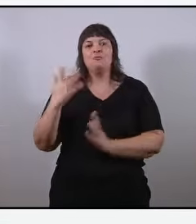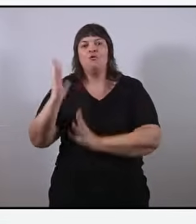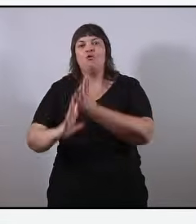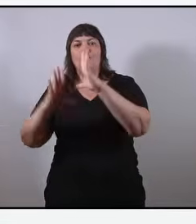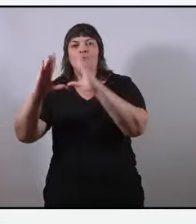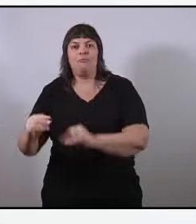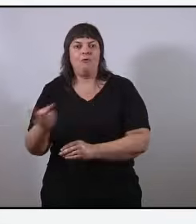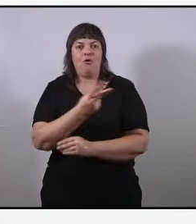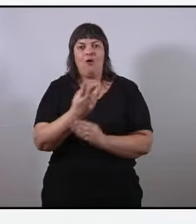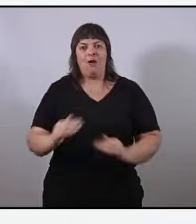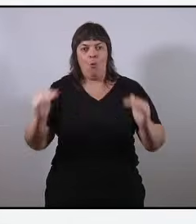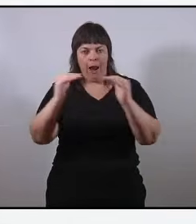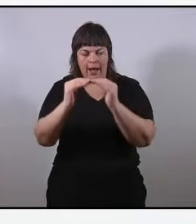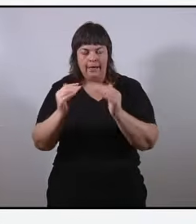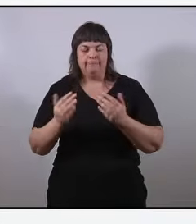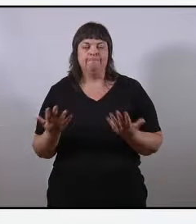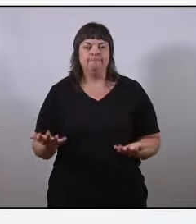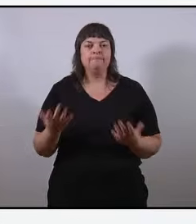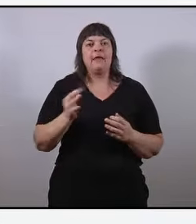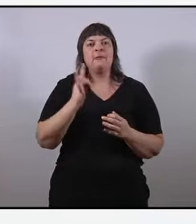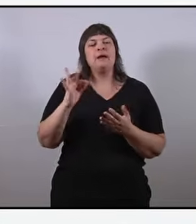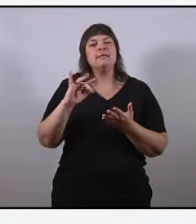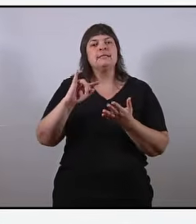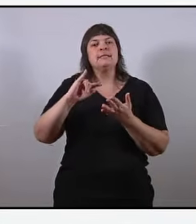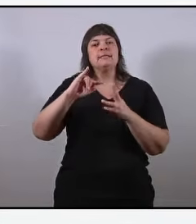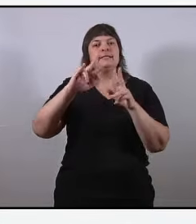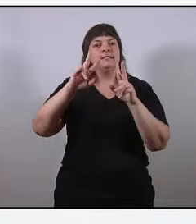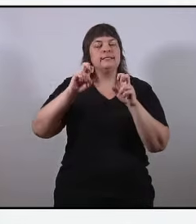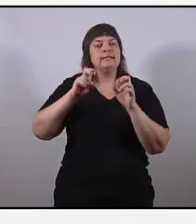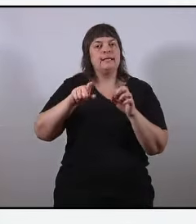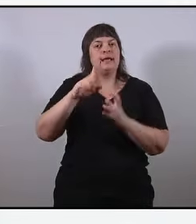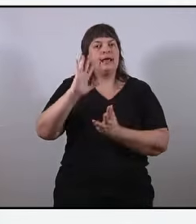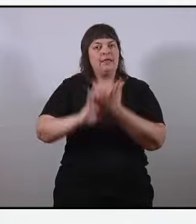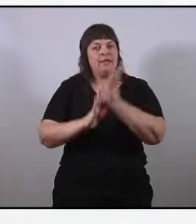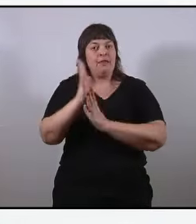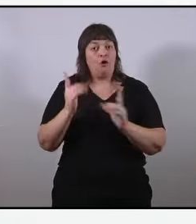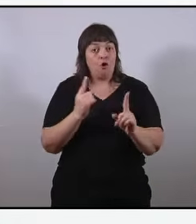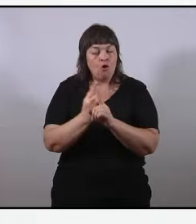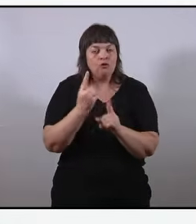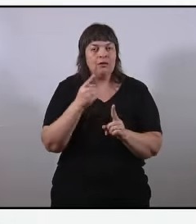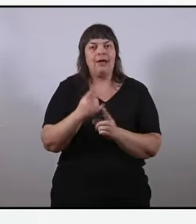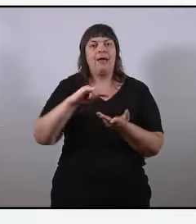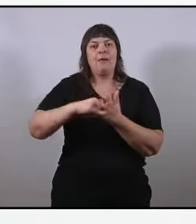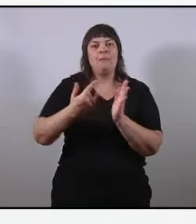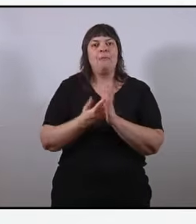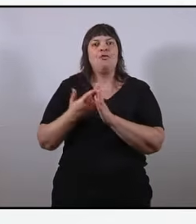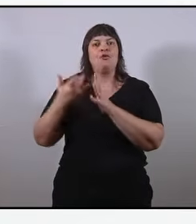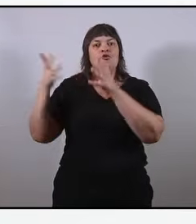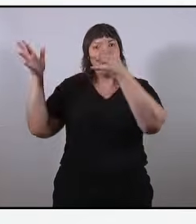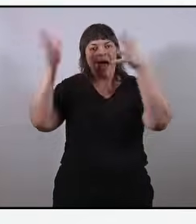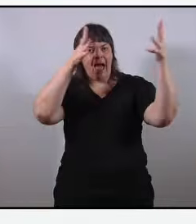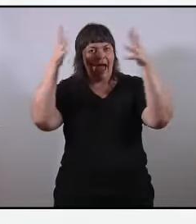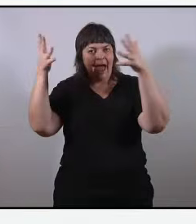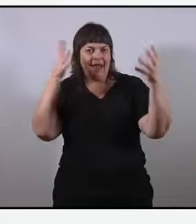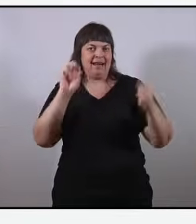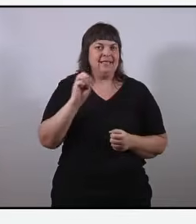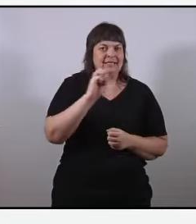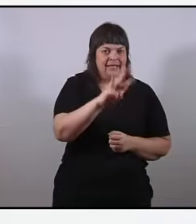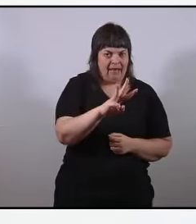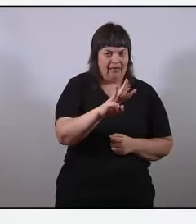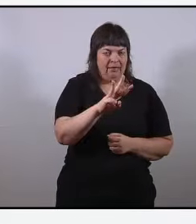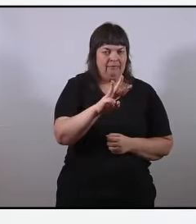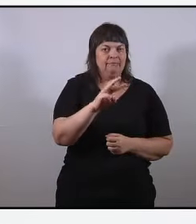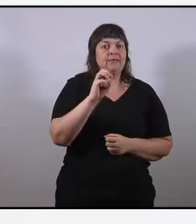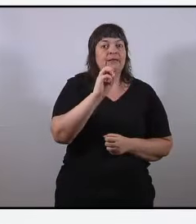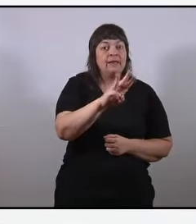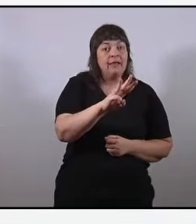de incendios. Además, el dispositivo contra incendios cuenta con 13 medios aéreos. Destacar entre ellos